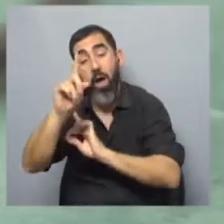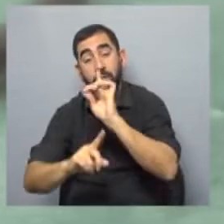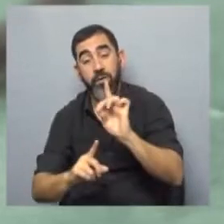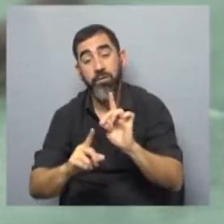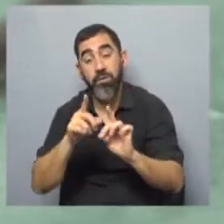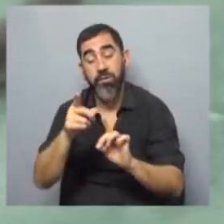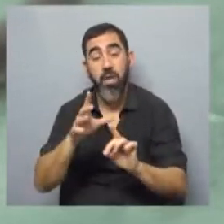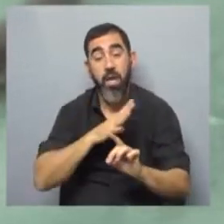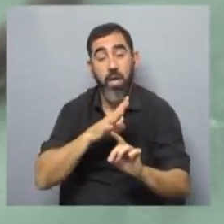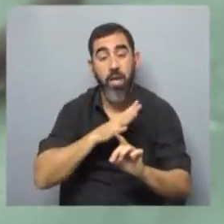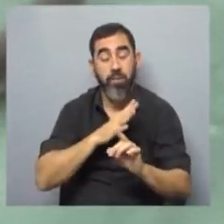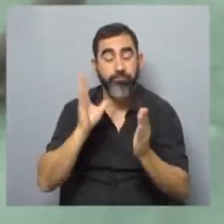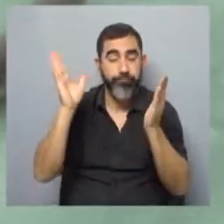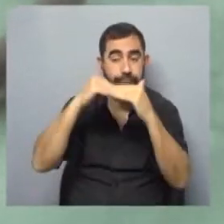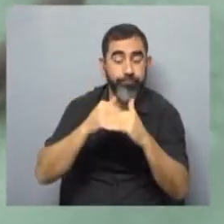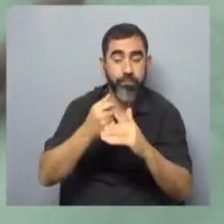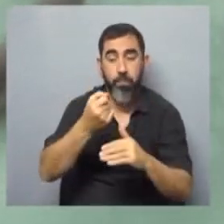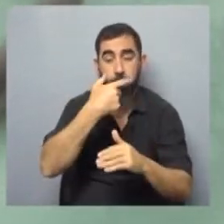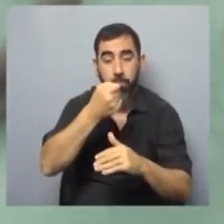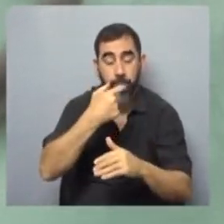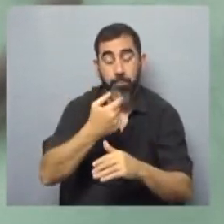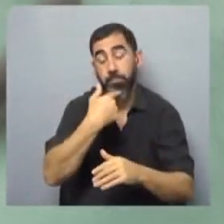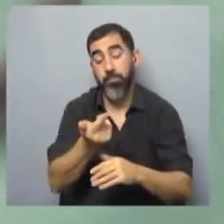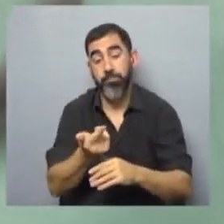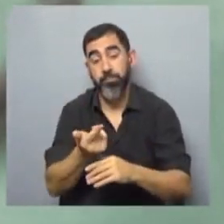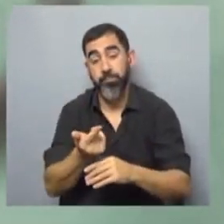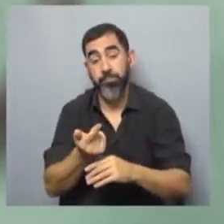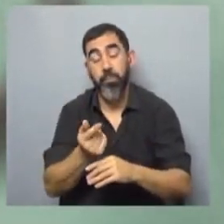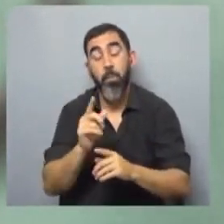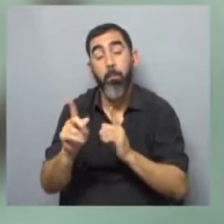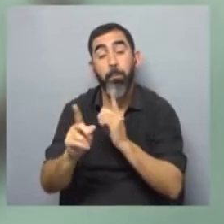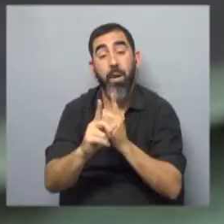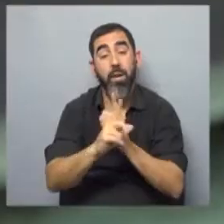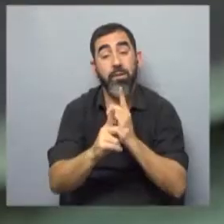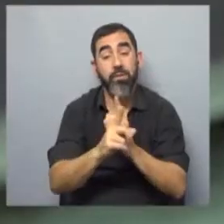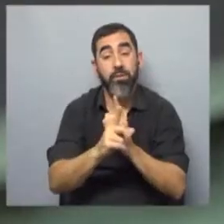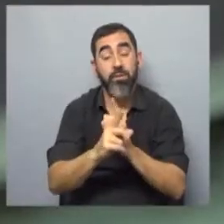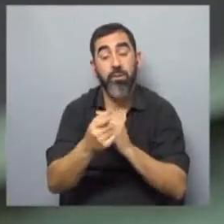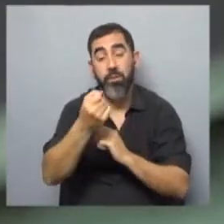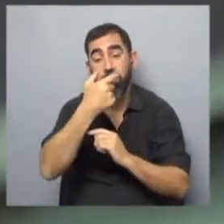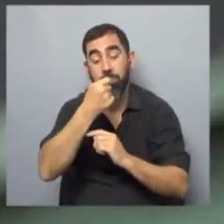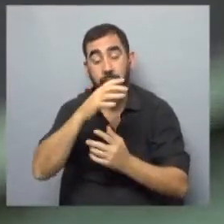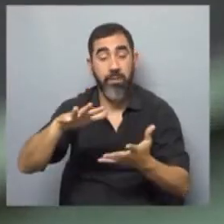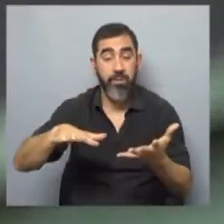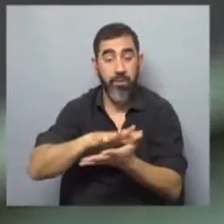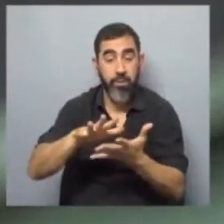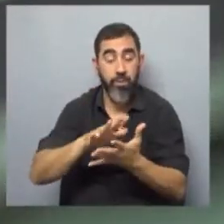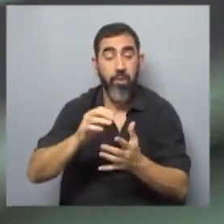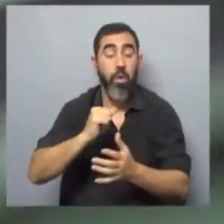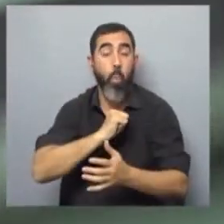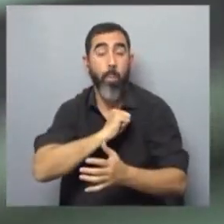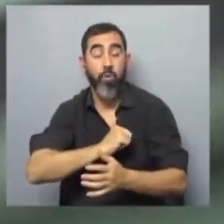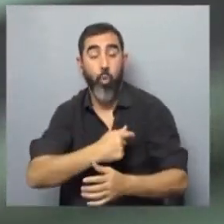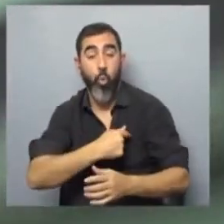estas plaquetas están inhibidas con un fármaco. Como puede pasar, muchos pacientes que están antiagregados por alguna situación y van a una cirugía